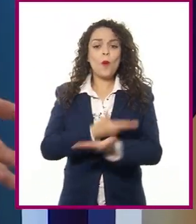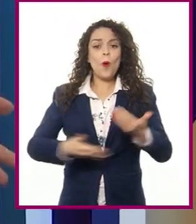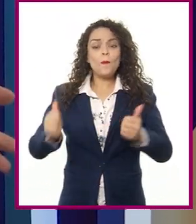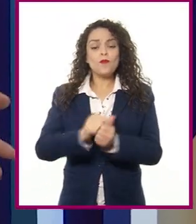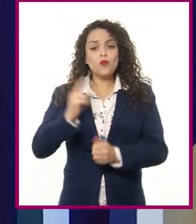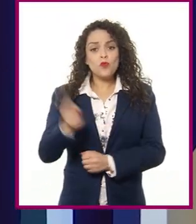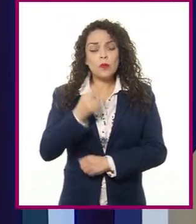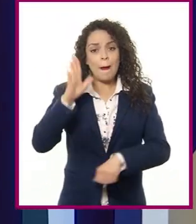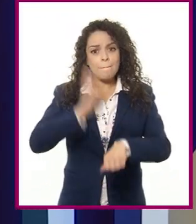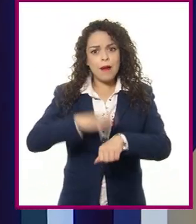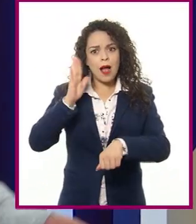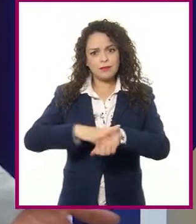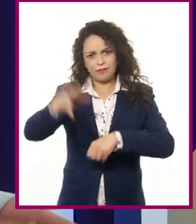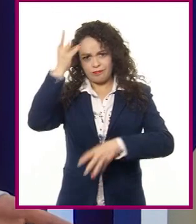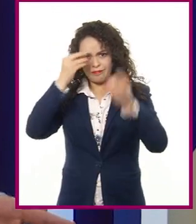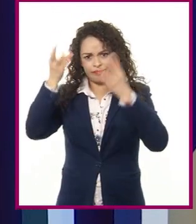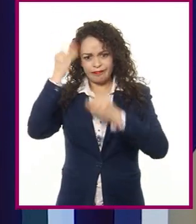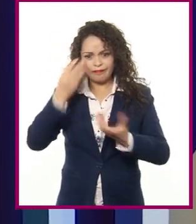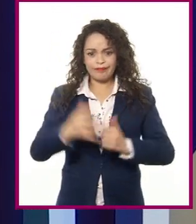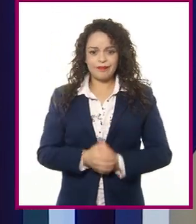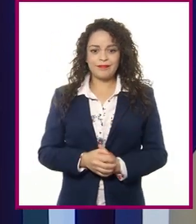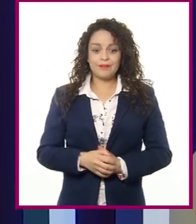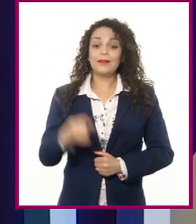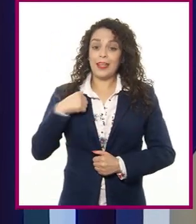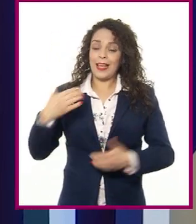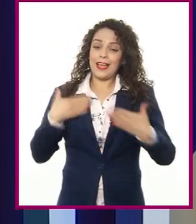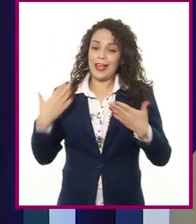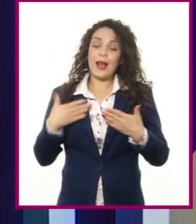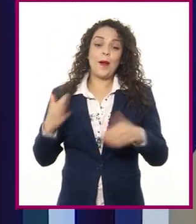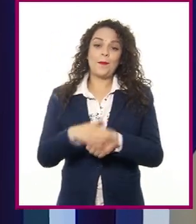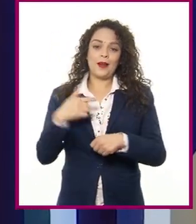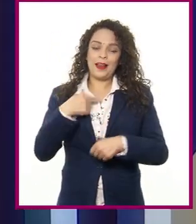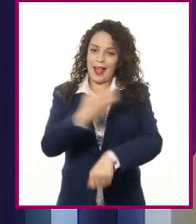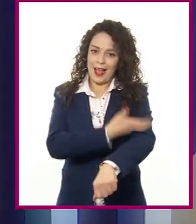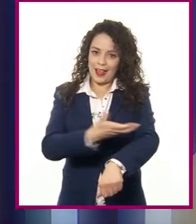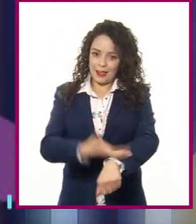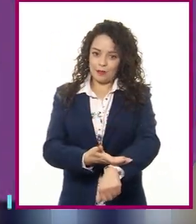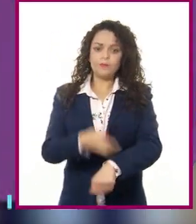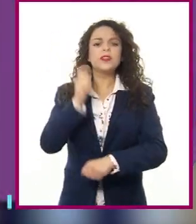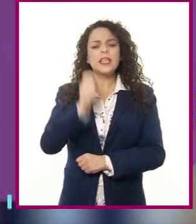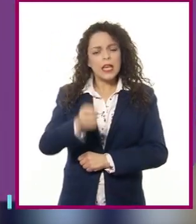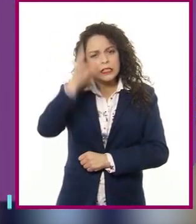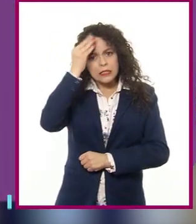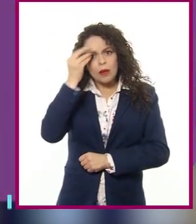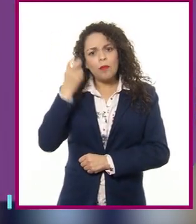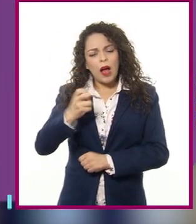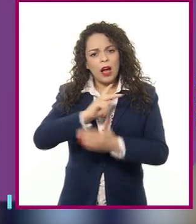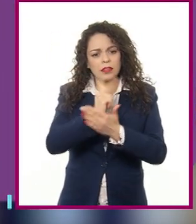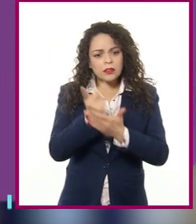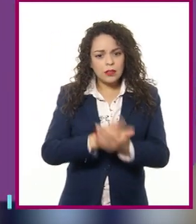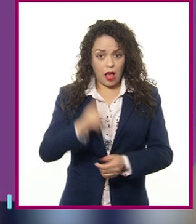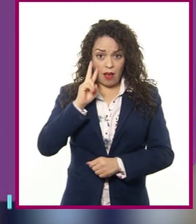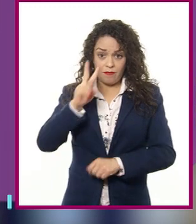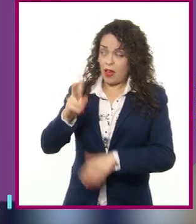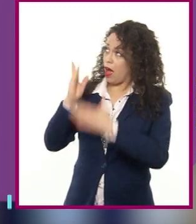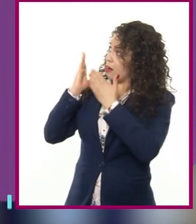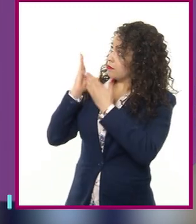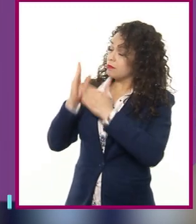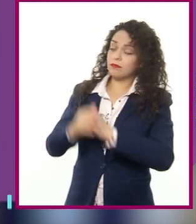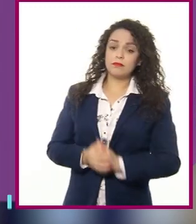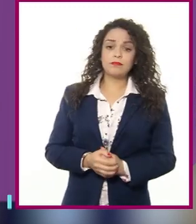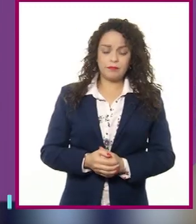nuevos conocimientos y alegre por acompañarlos. La sesión tiene como aprendizaje esperado, analiza y compara diversos tipos